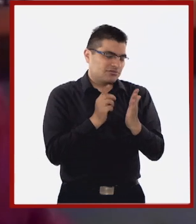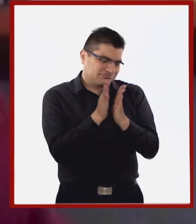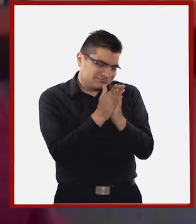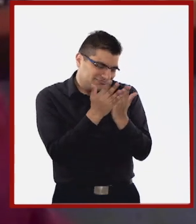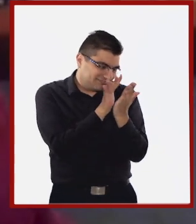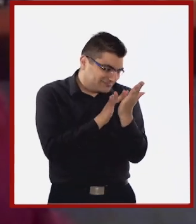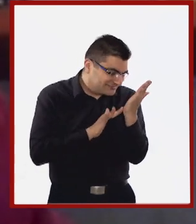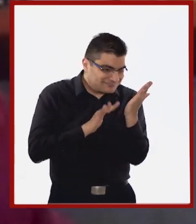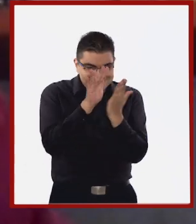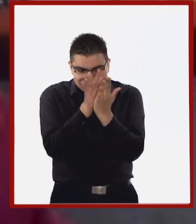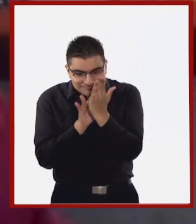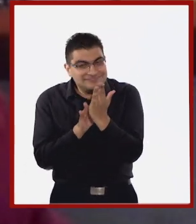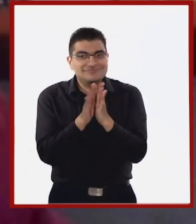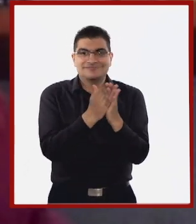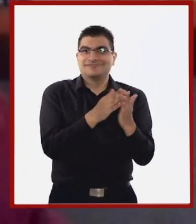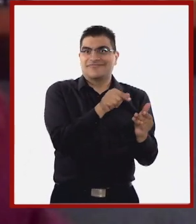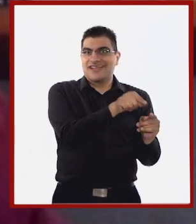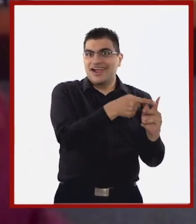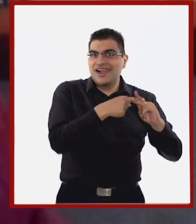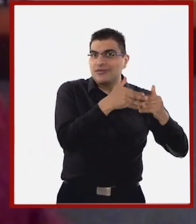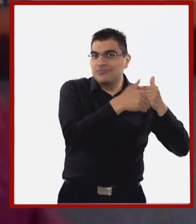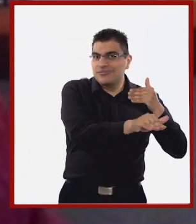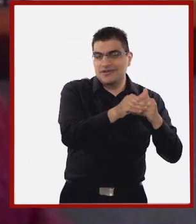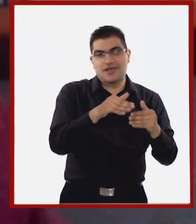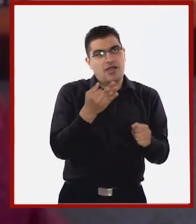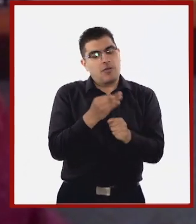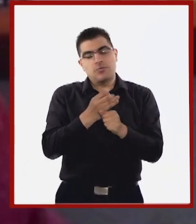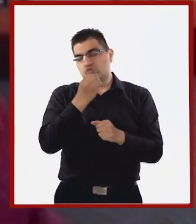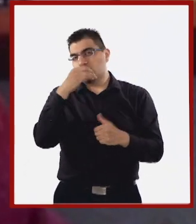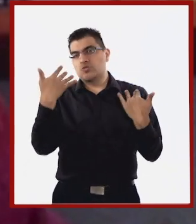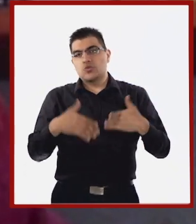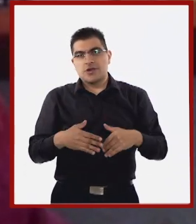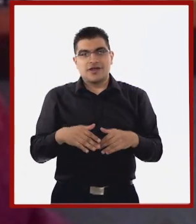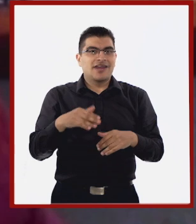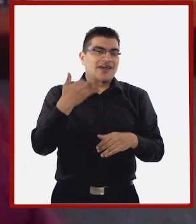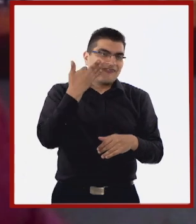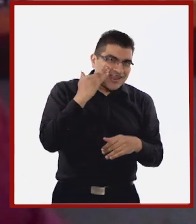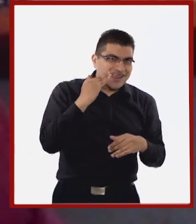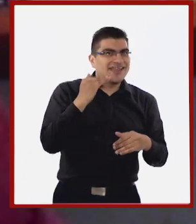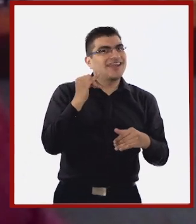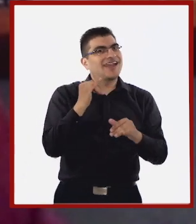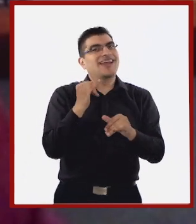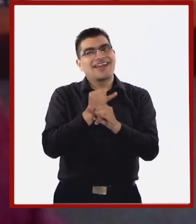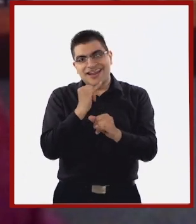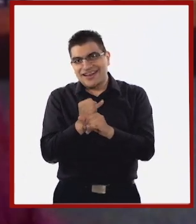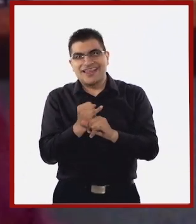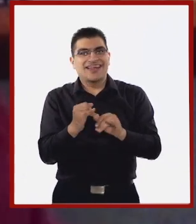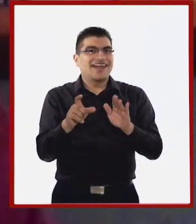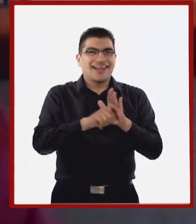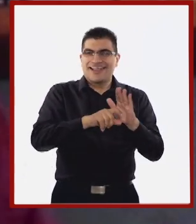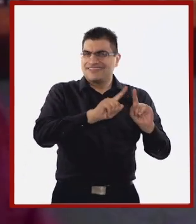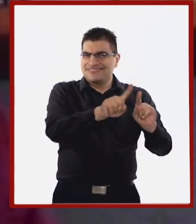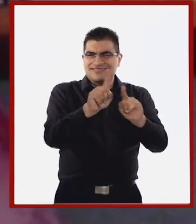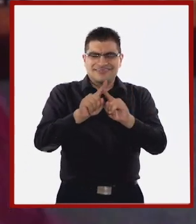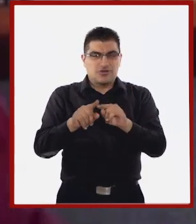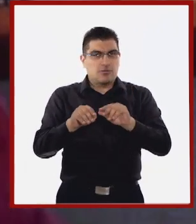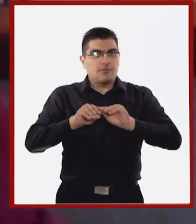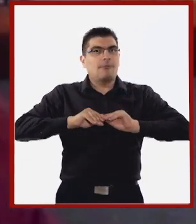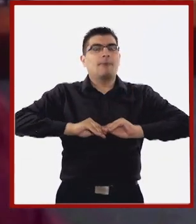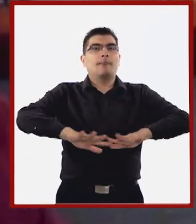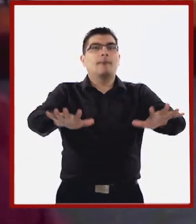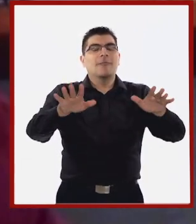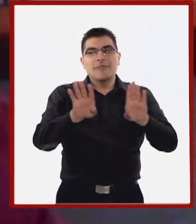que una de las maravillas de las redes sociales y de tecnologías como el Internet es que nos permite regresar,